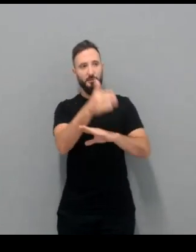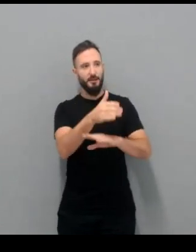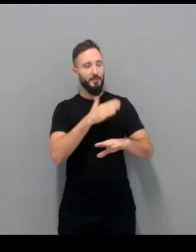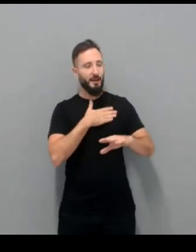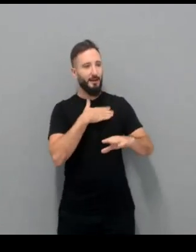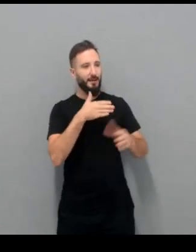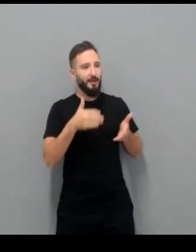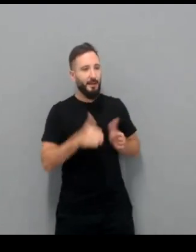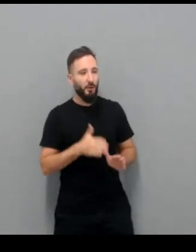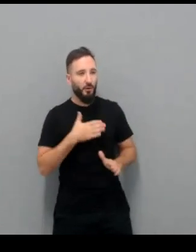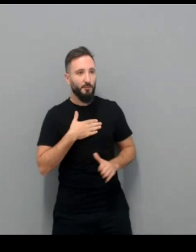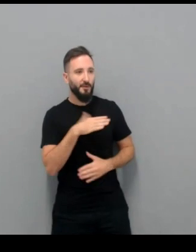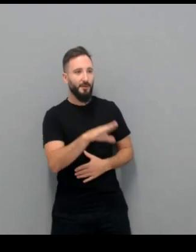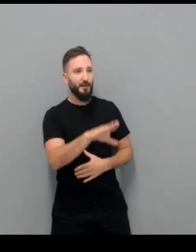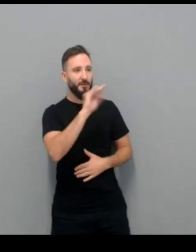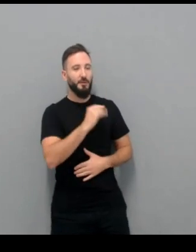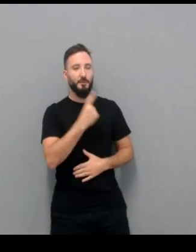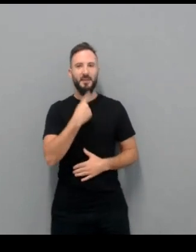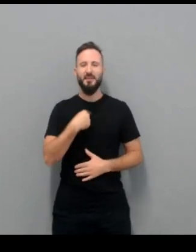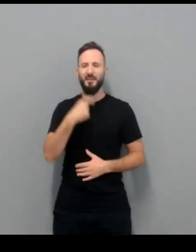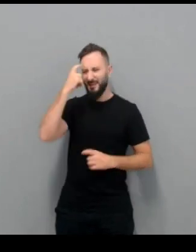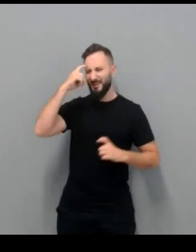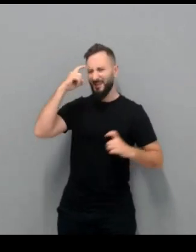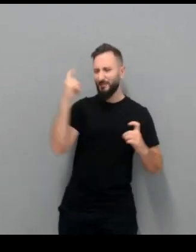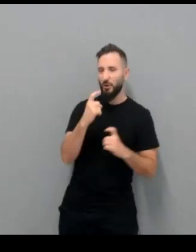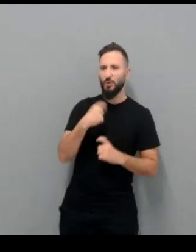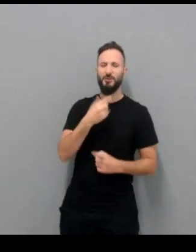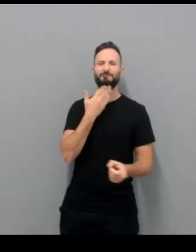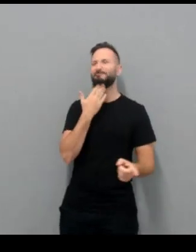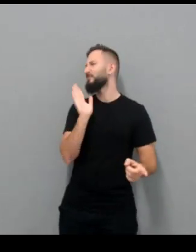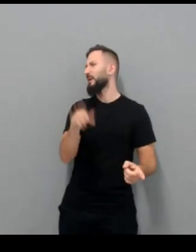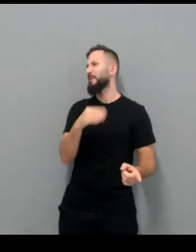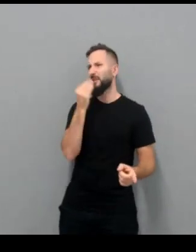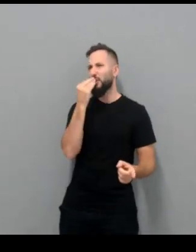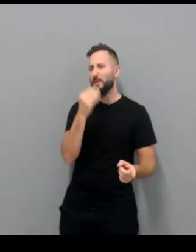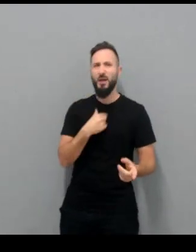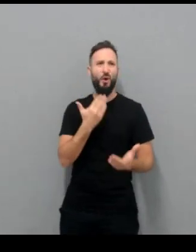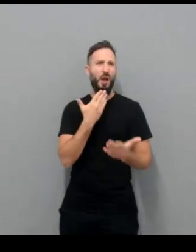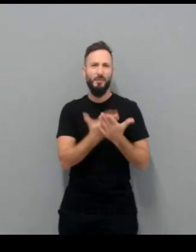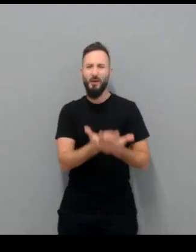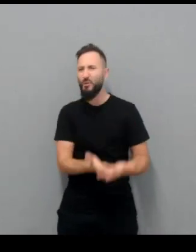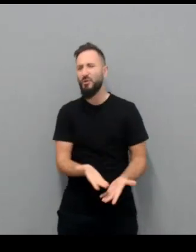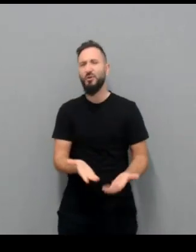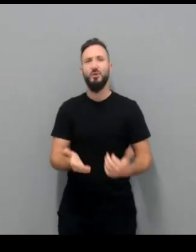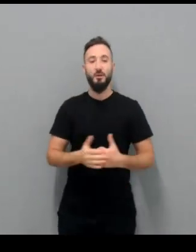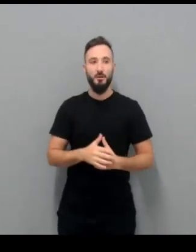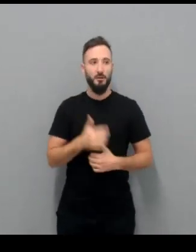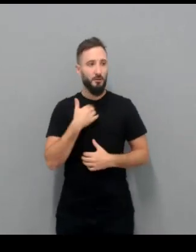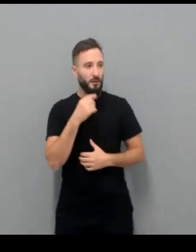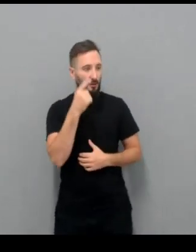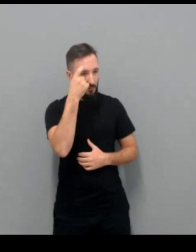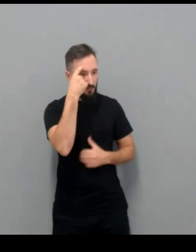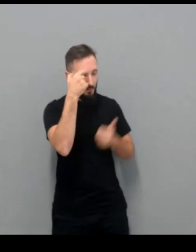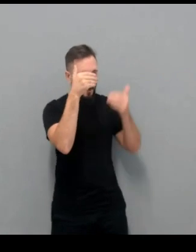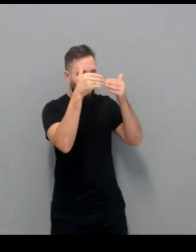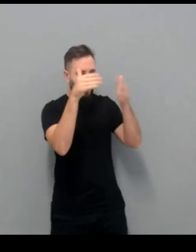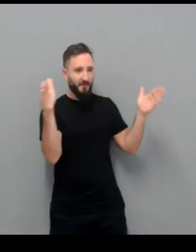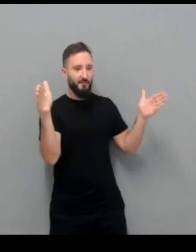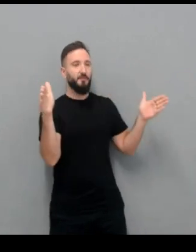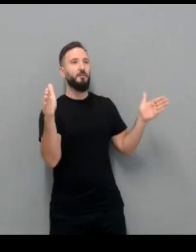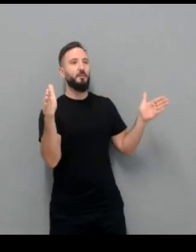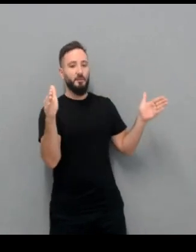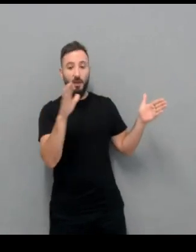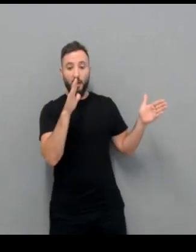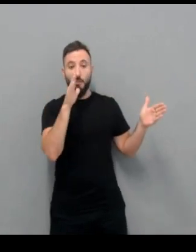ama, me duele la cabeza, ama, esto no quiero comer, ama, me aburro, se te abre un mundo, ¿no? Porque